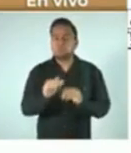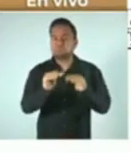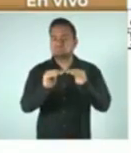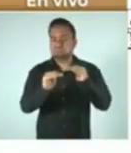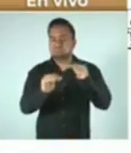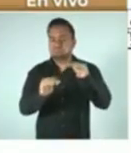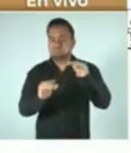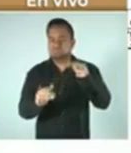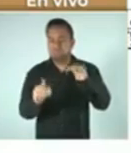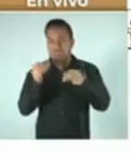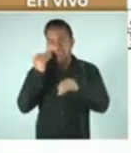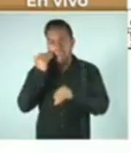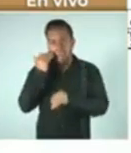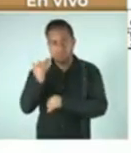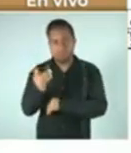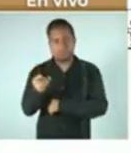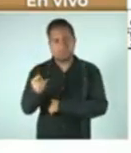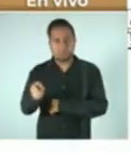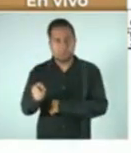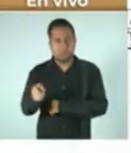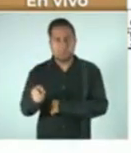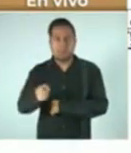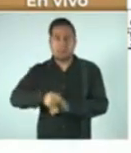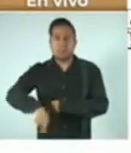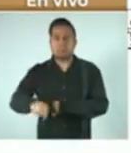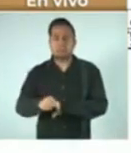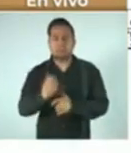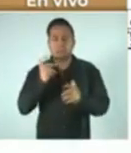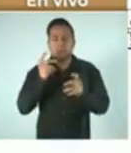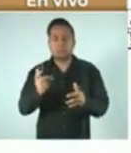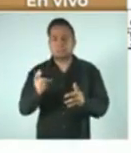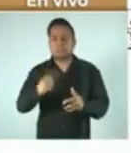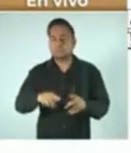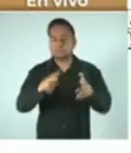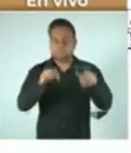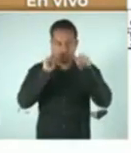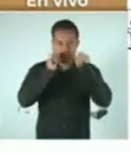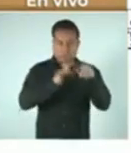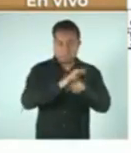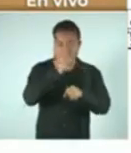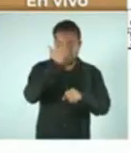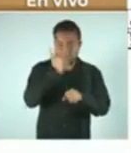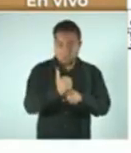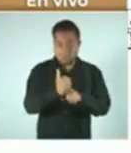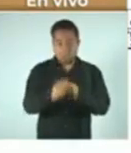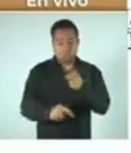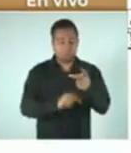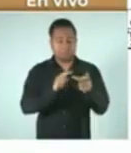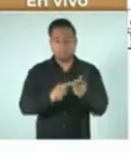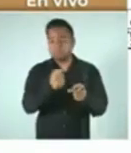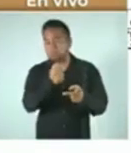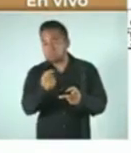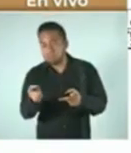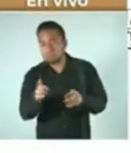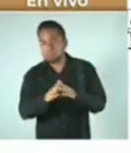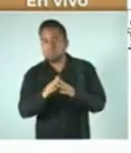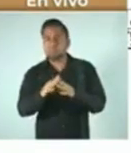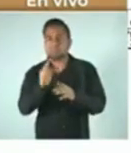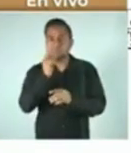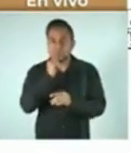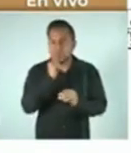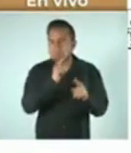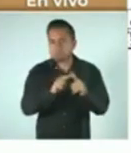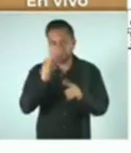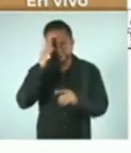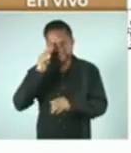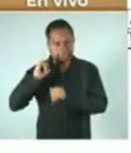pueden ustedes ver, y tenemos todos un reto, tanto quienes atendemos las causas como quienes combaten el delito, encabezados por